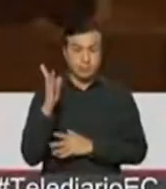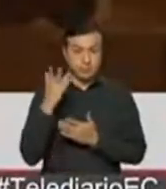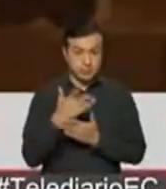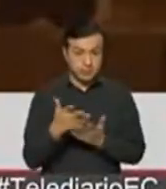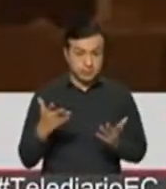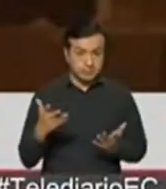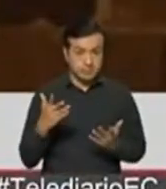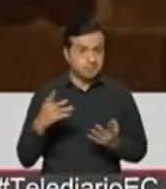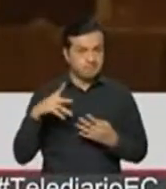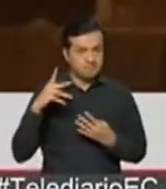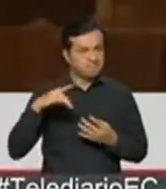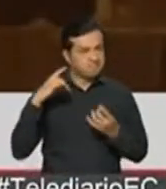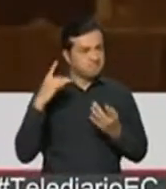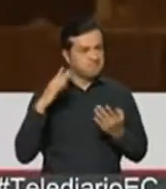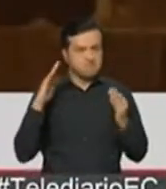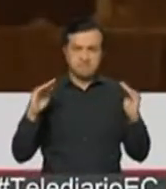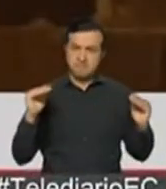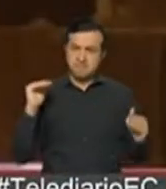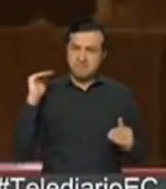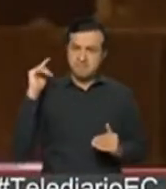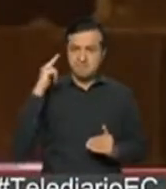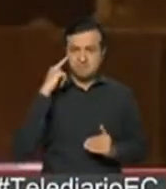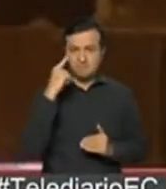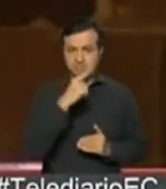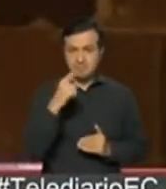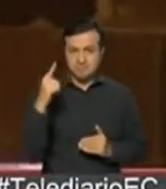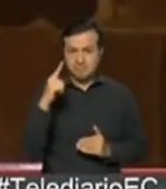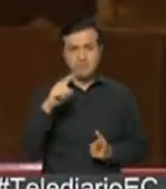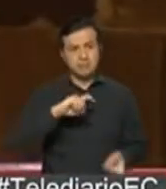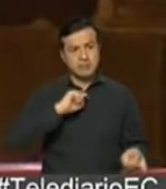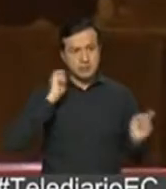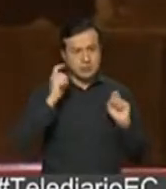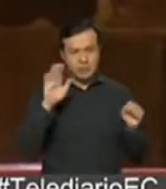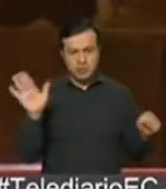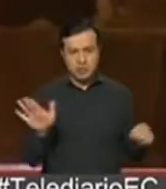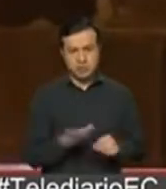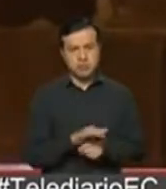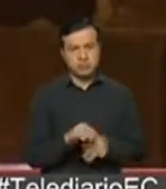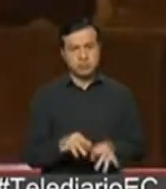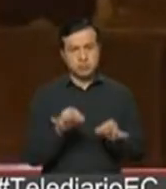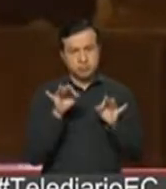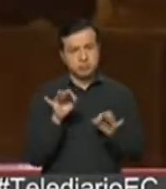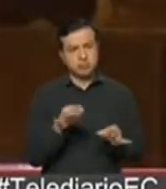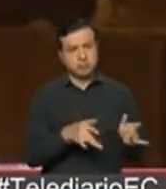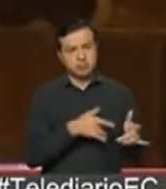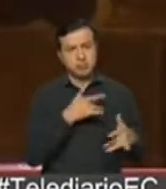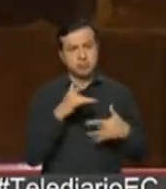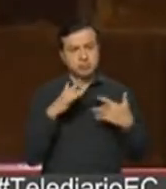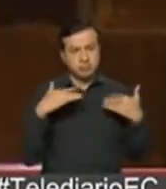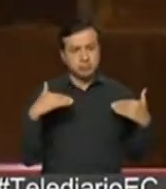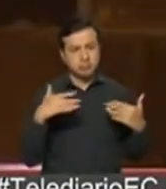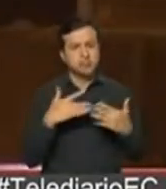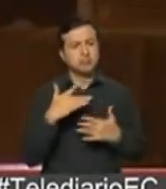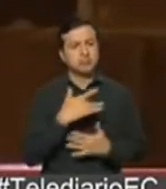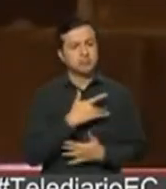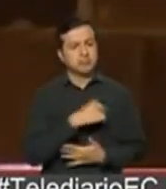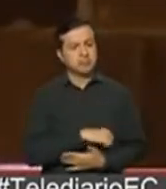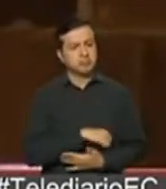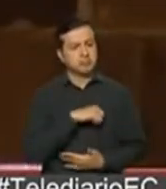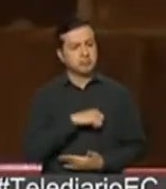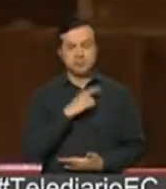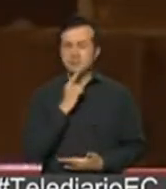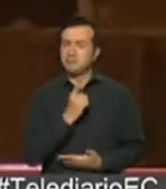de forma más brillante para la transformación del estilo elaborado y se logra